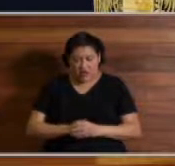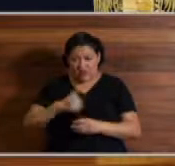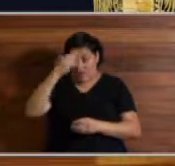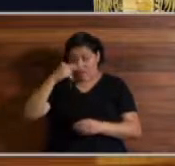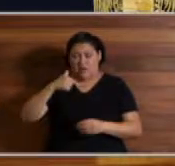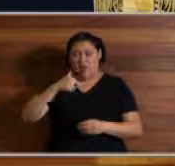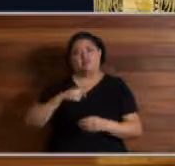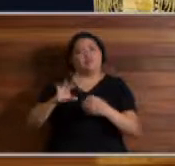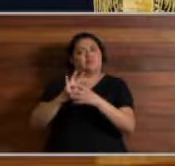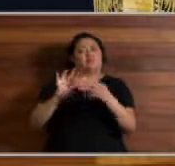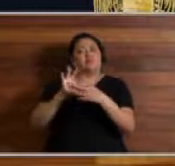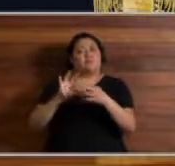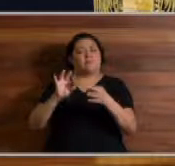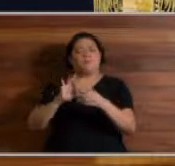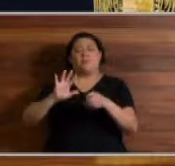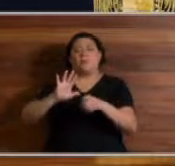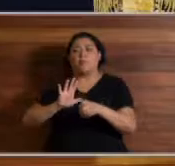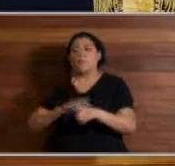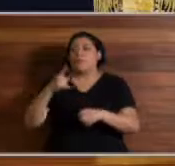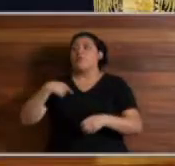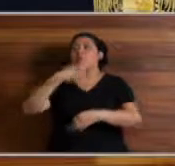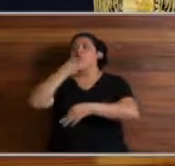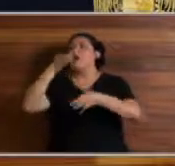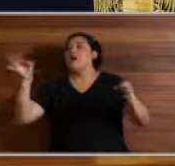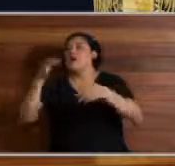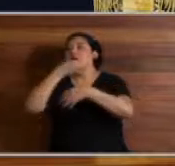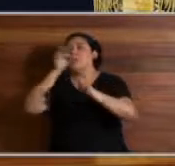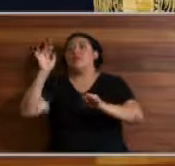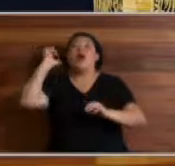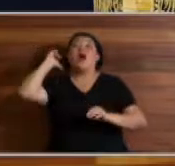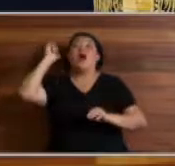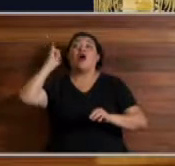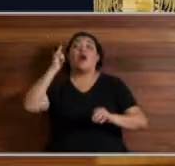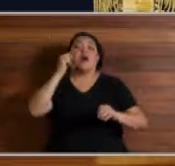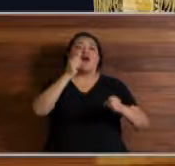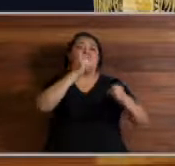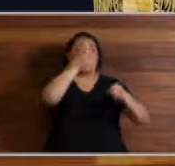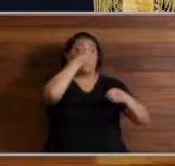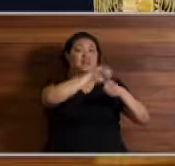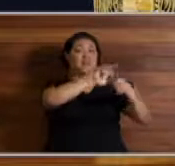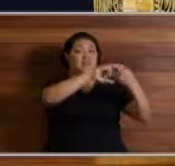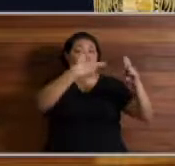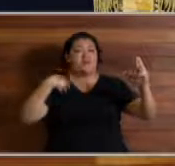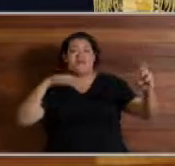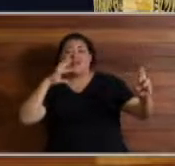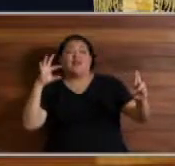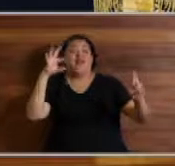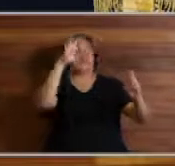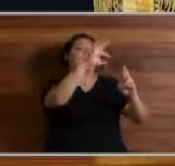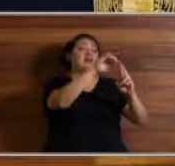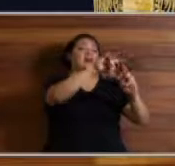señalo, para ver si el eco llega hasta la Cancillería y de la Cancillería a lo mejor.